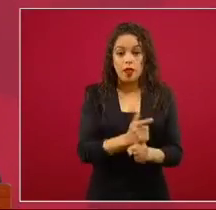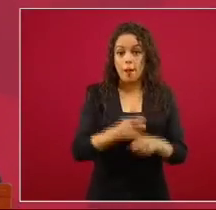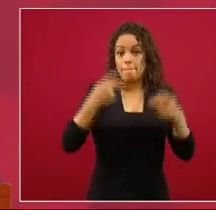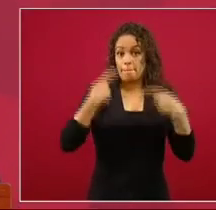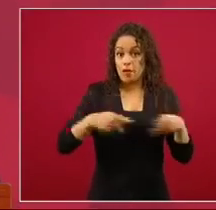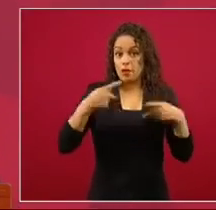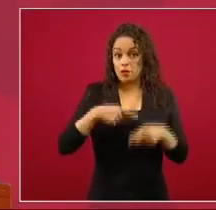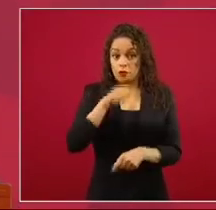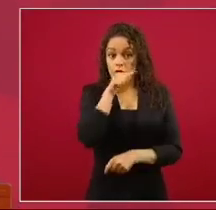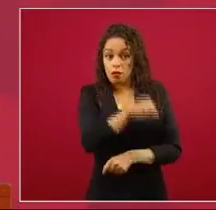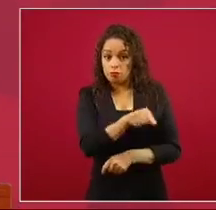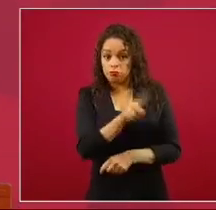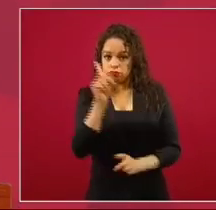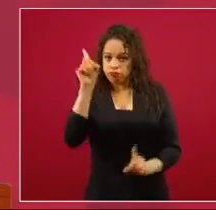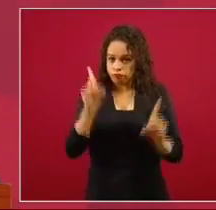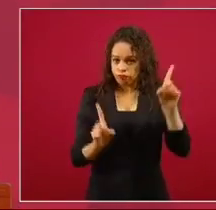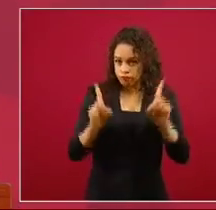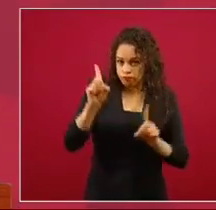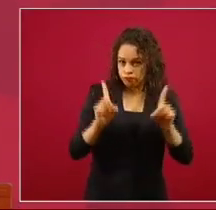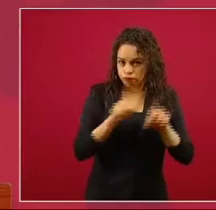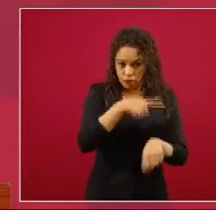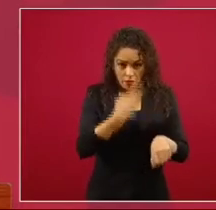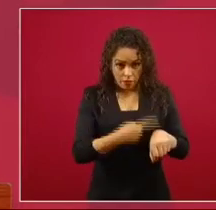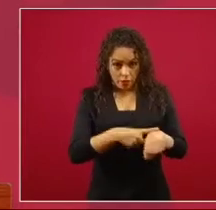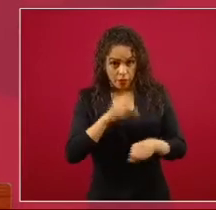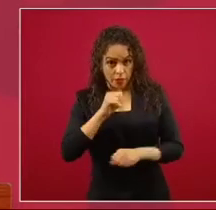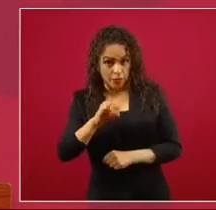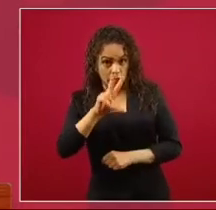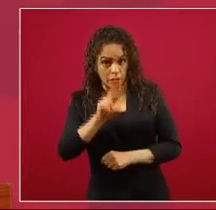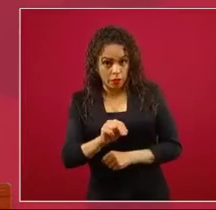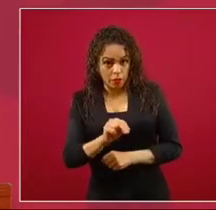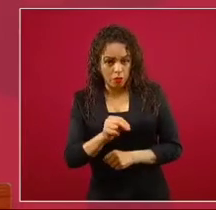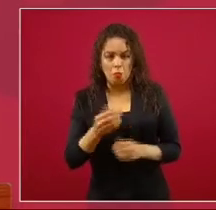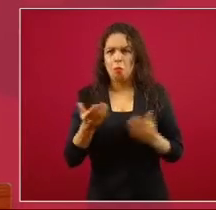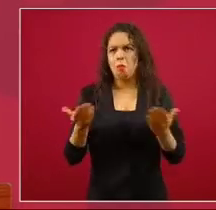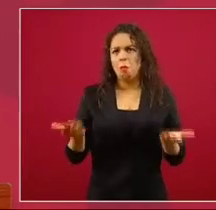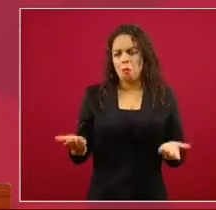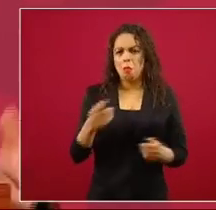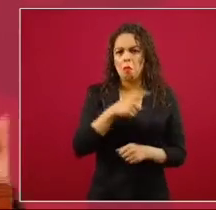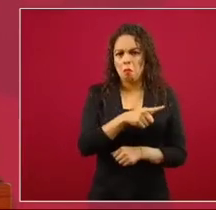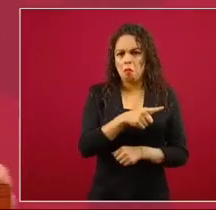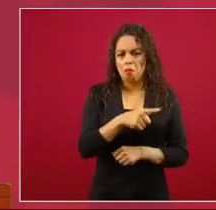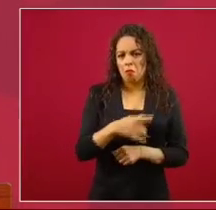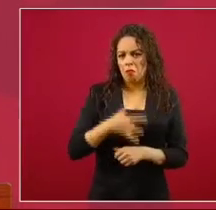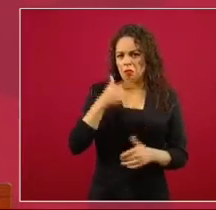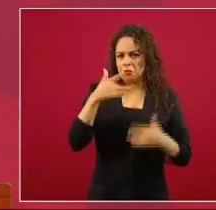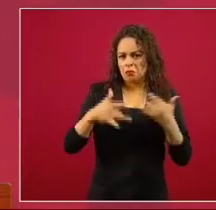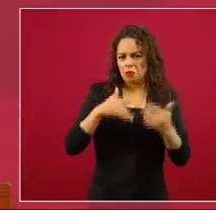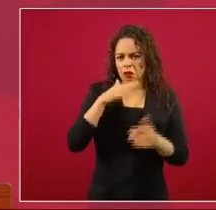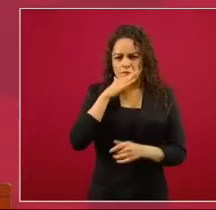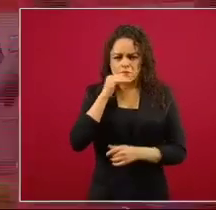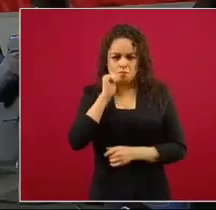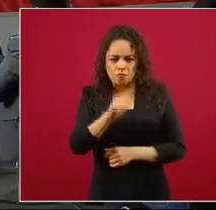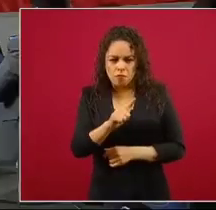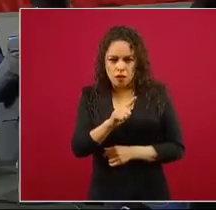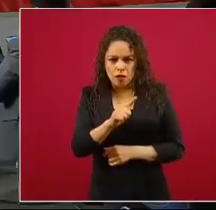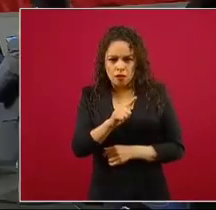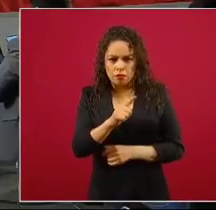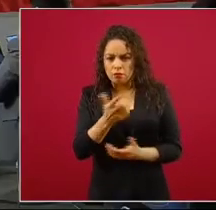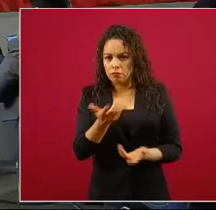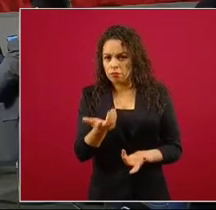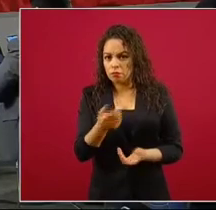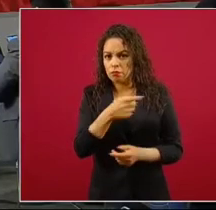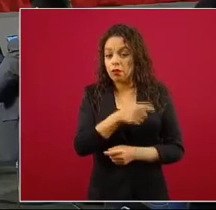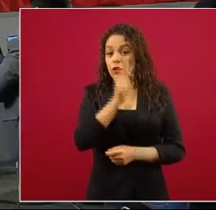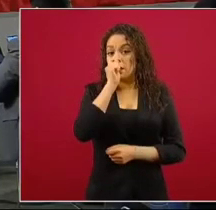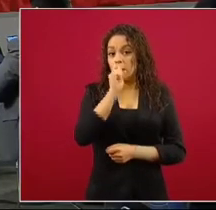que tienen caso sospechoso, es decir, tienen las manifestaciones clínicas de una enfermedad, en este caso que nos